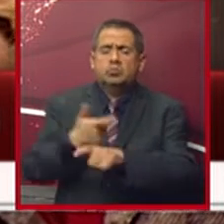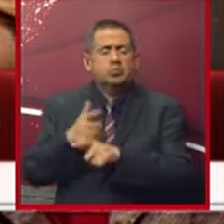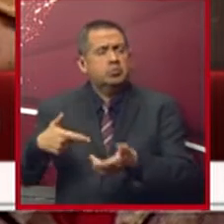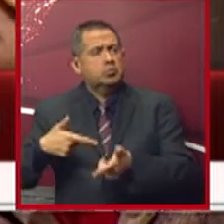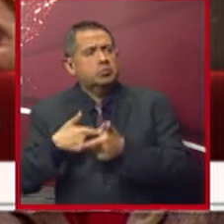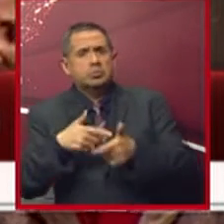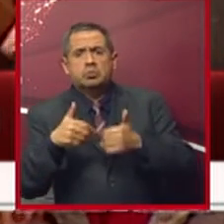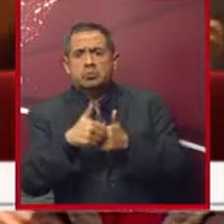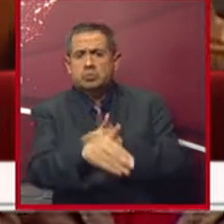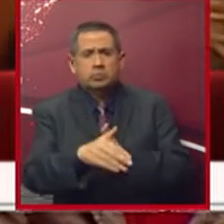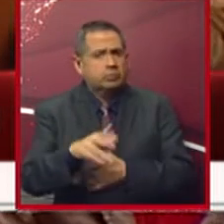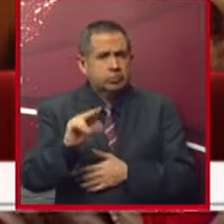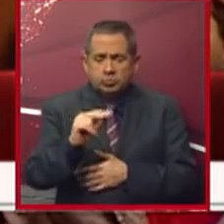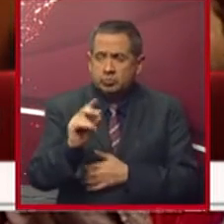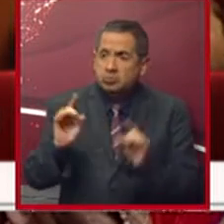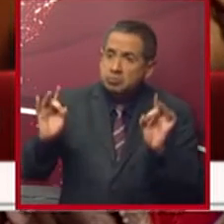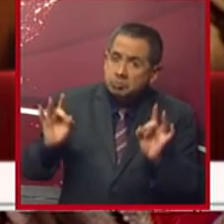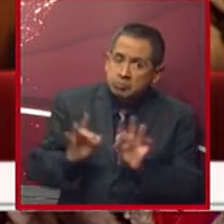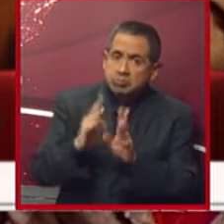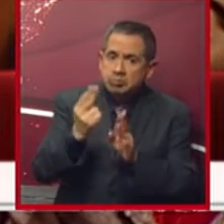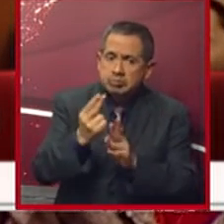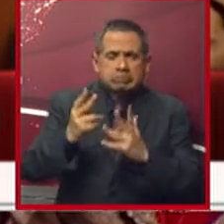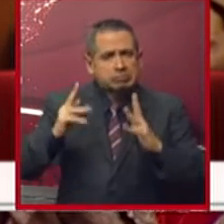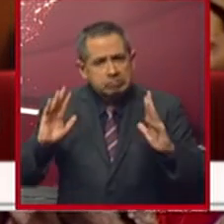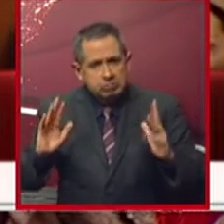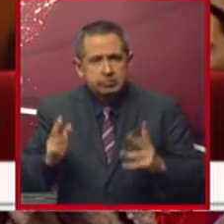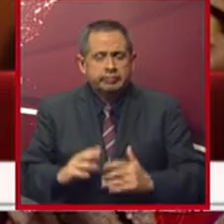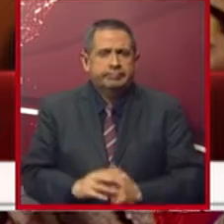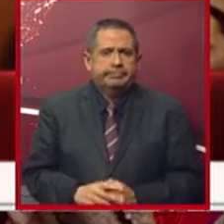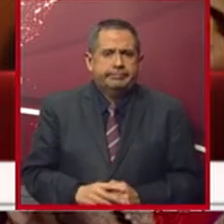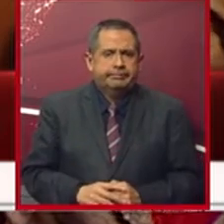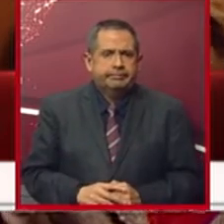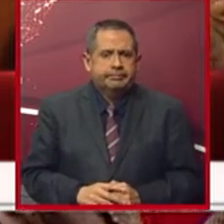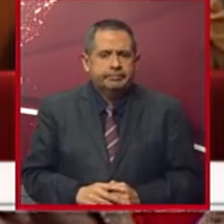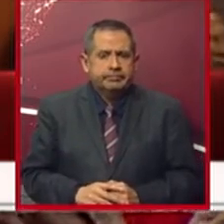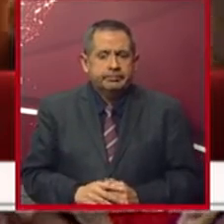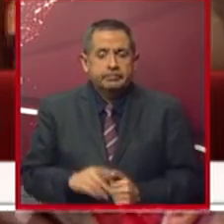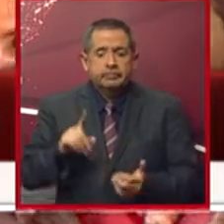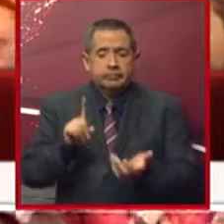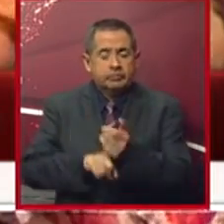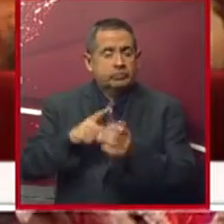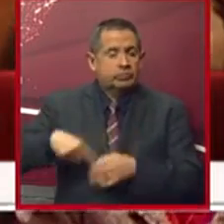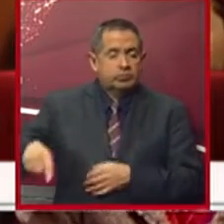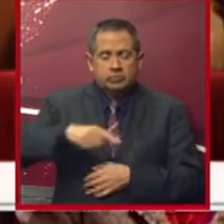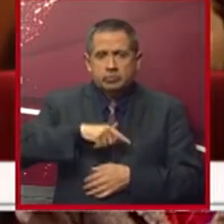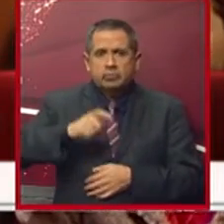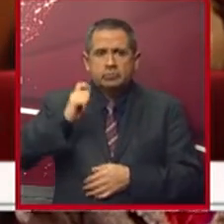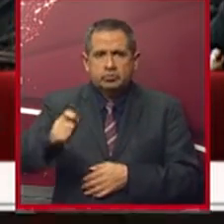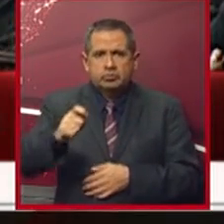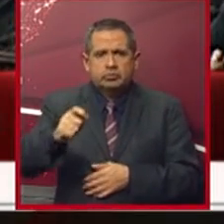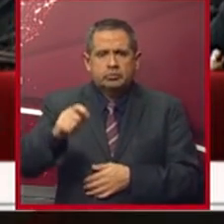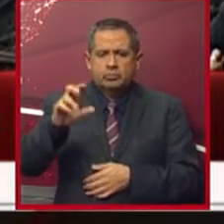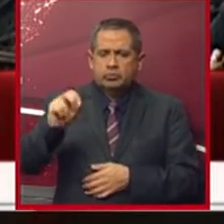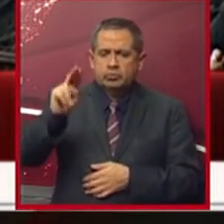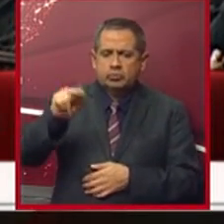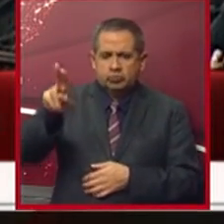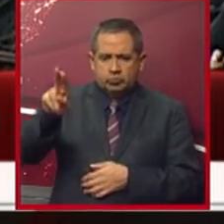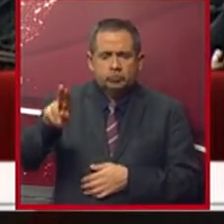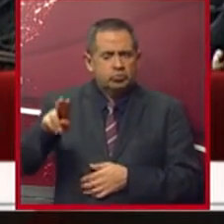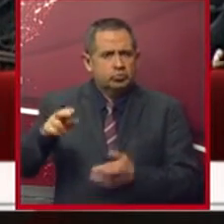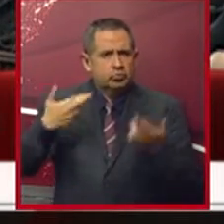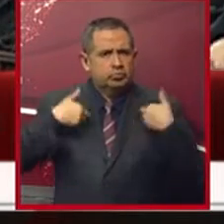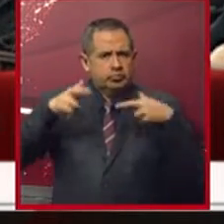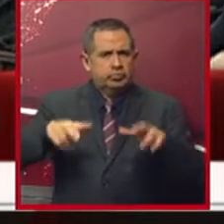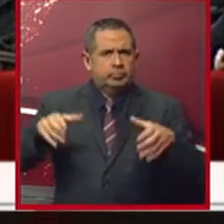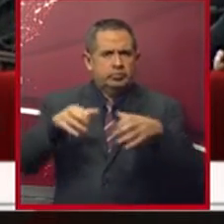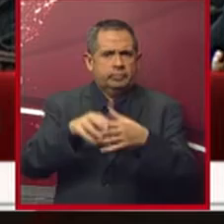a criterios de estricta necesidad. Entre las preocupaciones que la Oficina en México de la Representación del Alto Comisionado de las Naciones